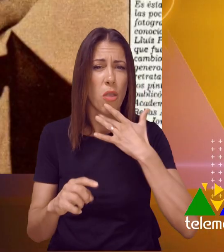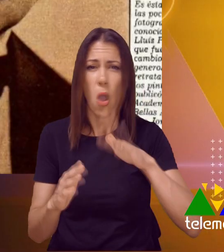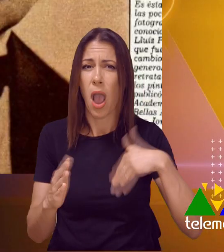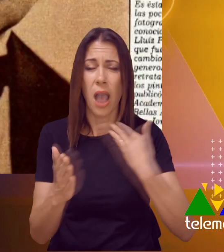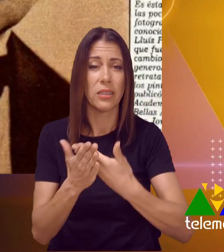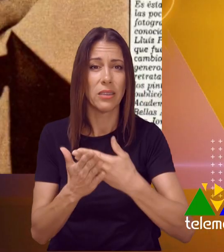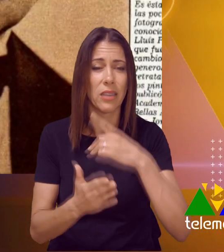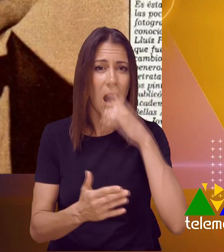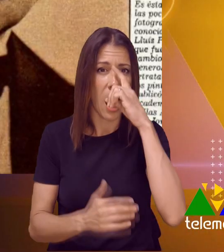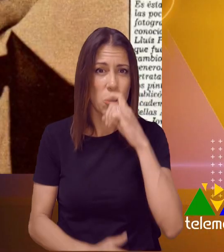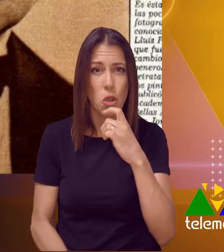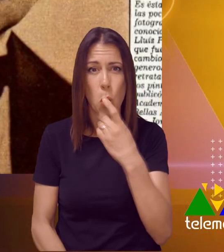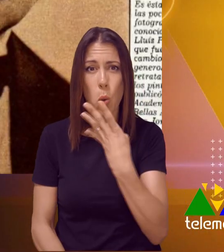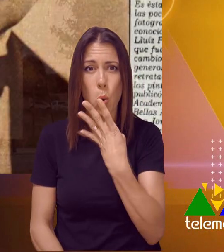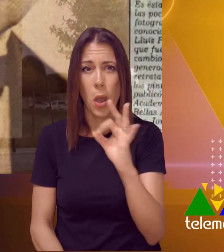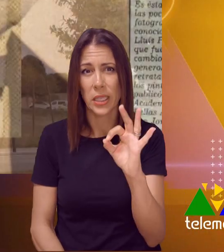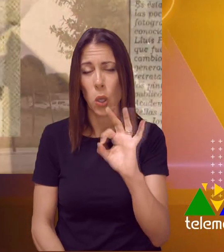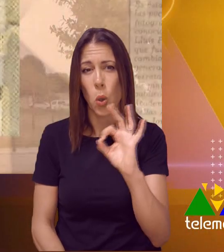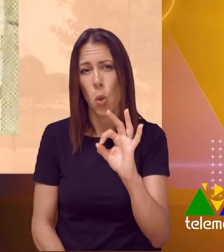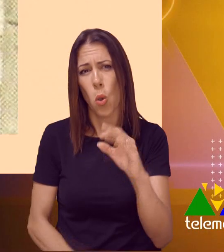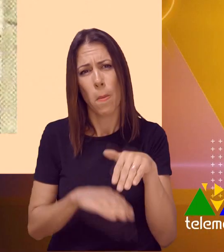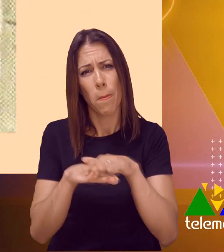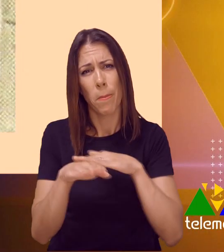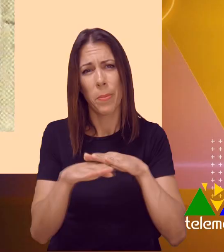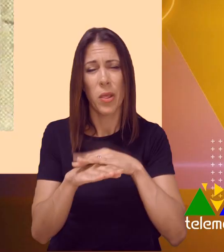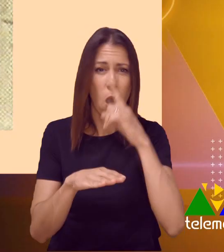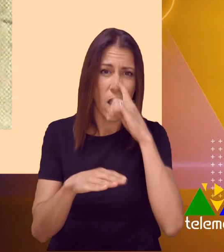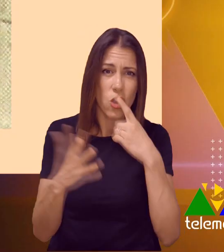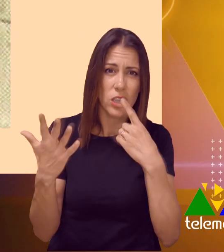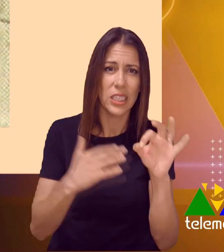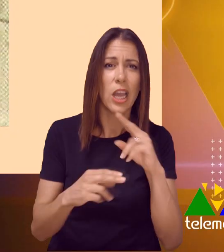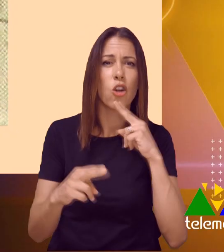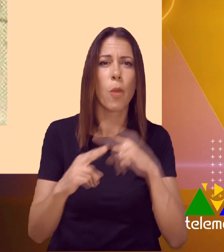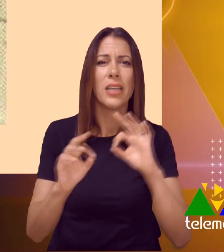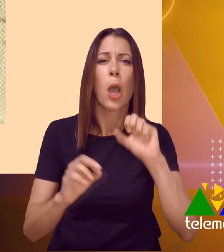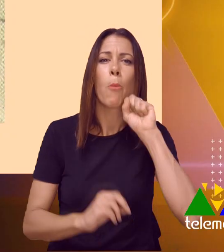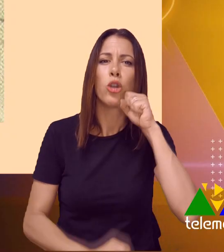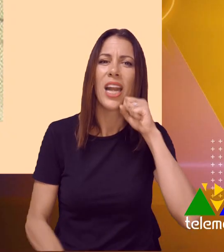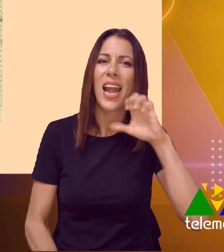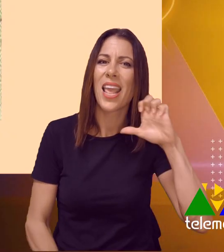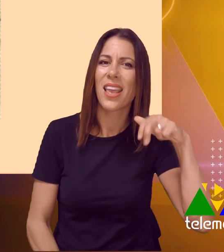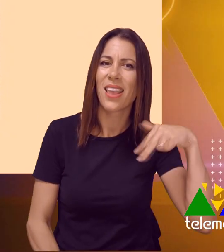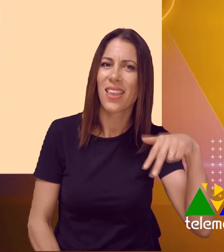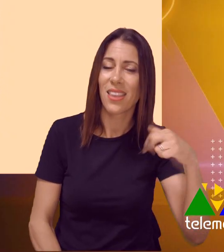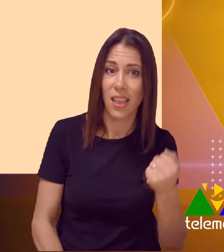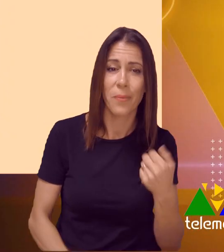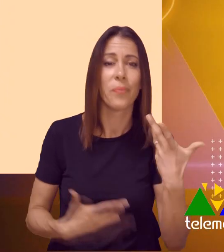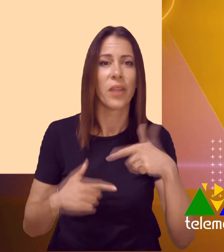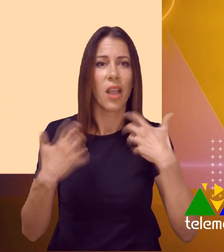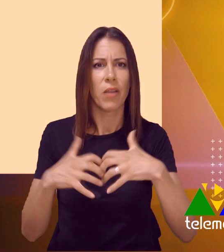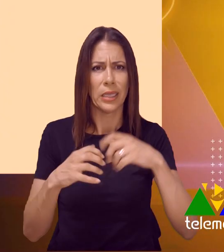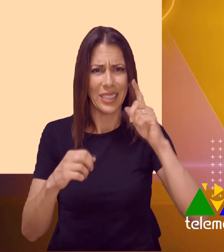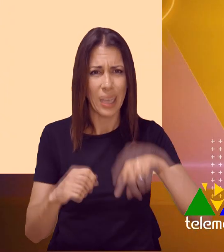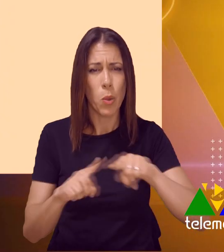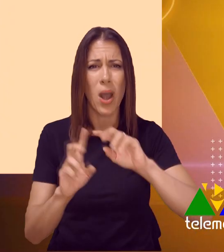los años 40, hasta el año 60, la Motrileña. En esta fábrica también se produjo azúcar de